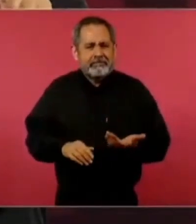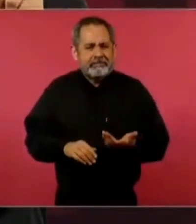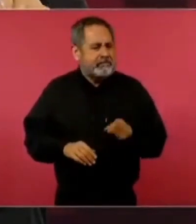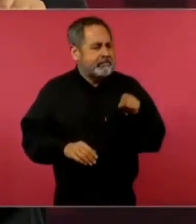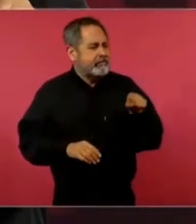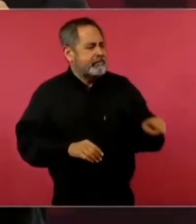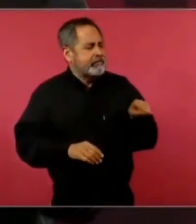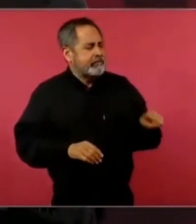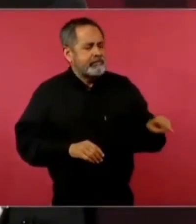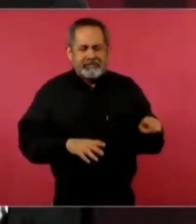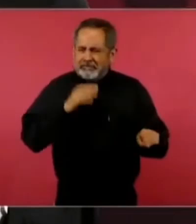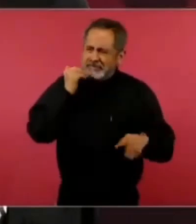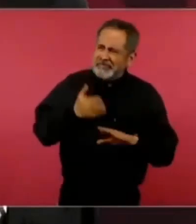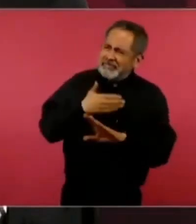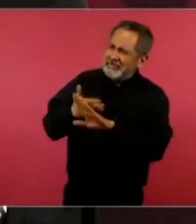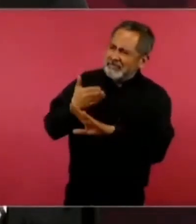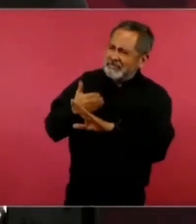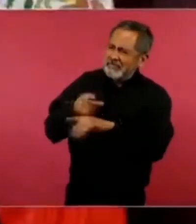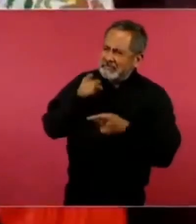señalar al ejército?